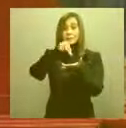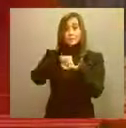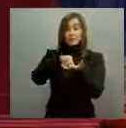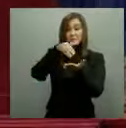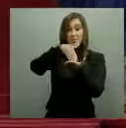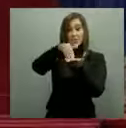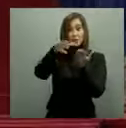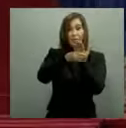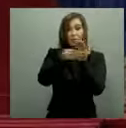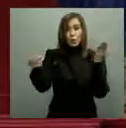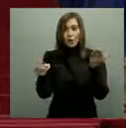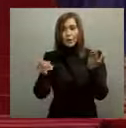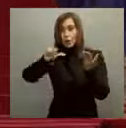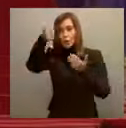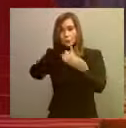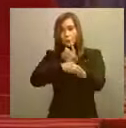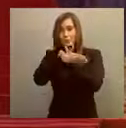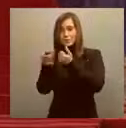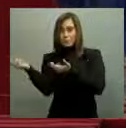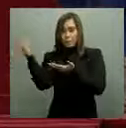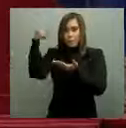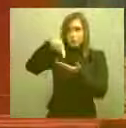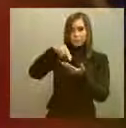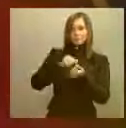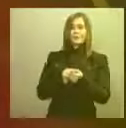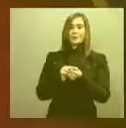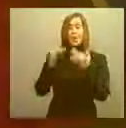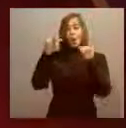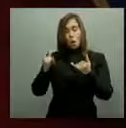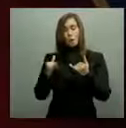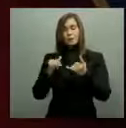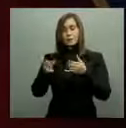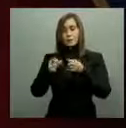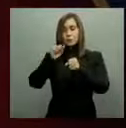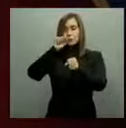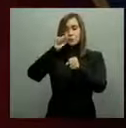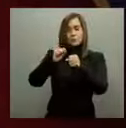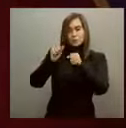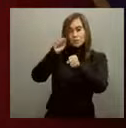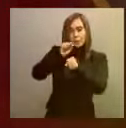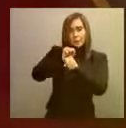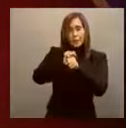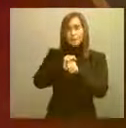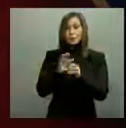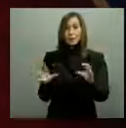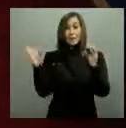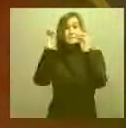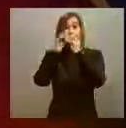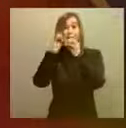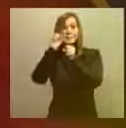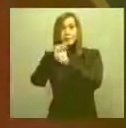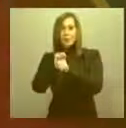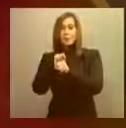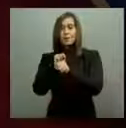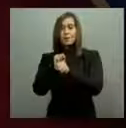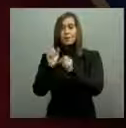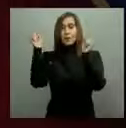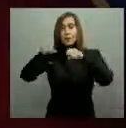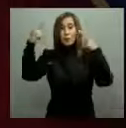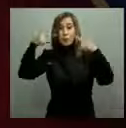año. Y trabajamos para recuperar y crear 1 millón de empleos en los próximos años. Al mes de julio,